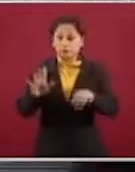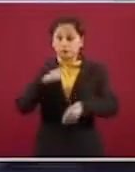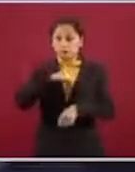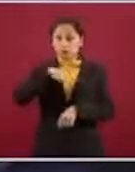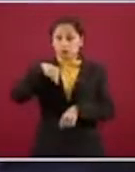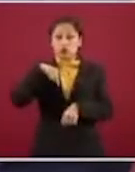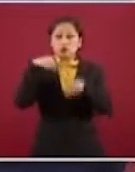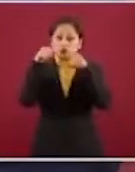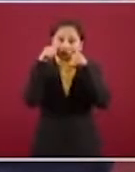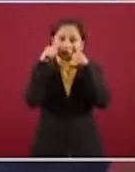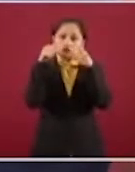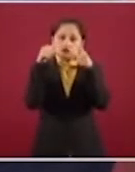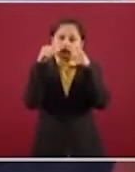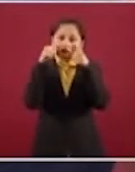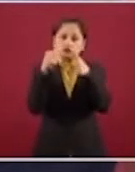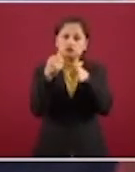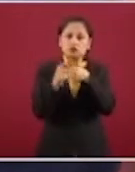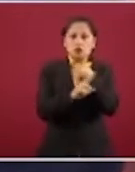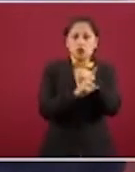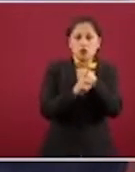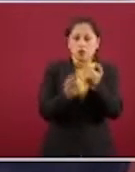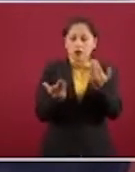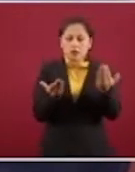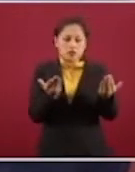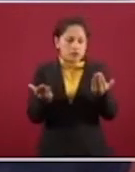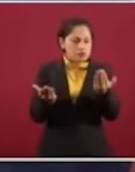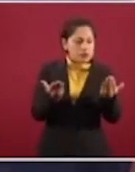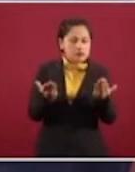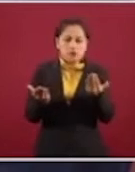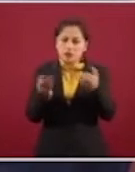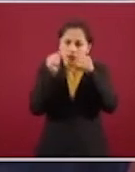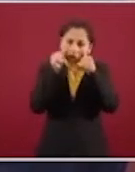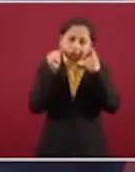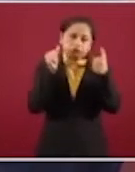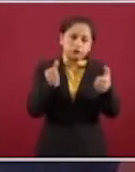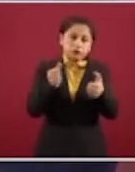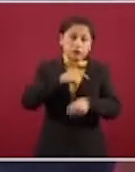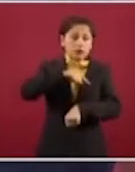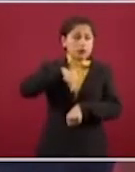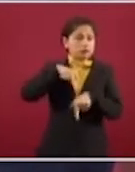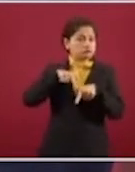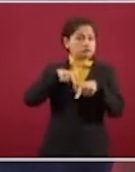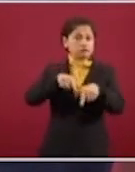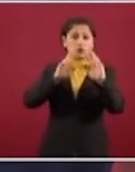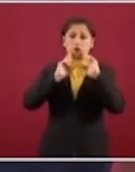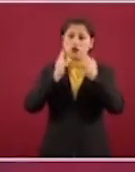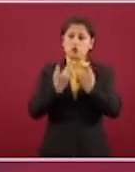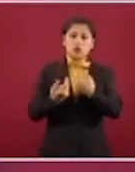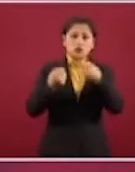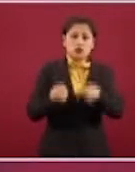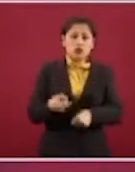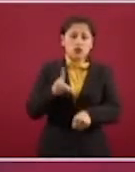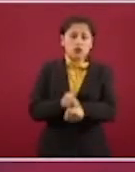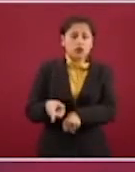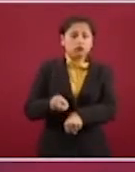Seguimos con nuestras reuniones diarias de seguridad. Lo primero que vemos es